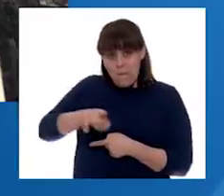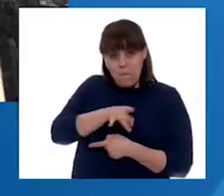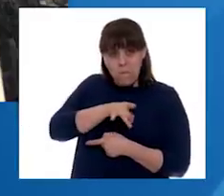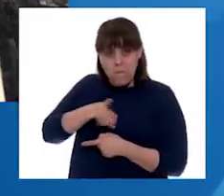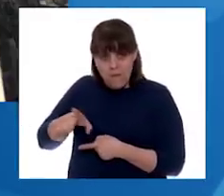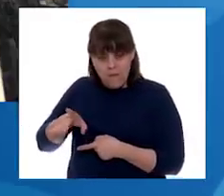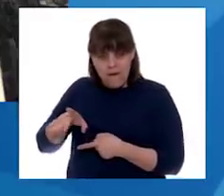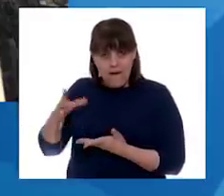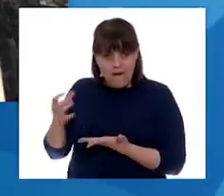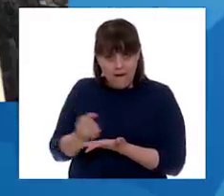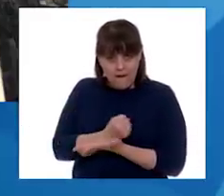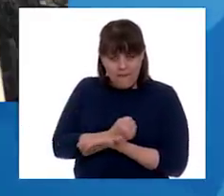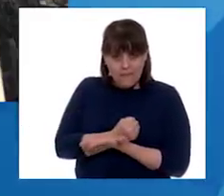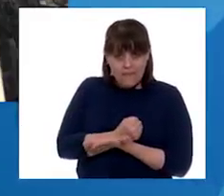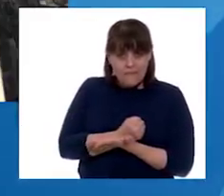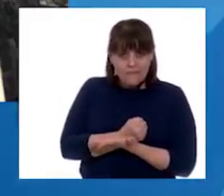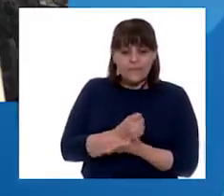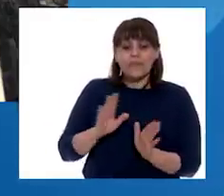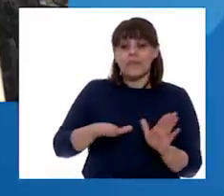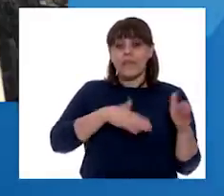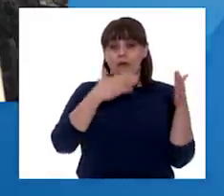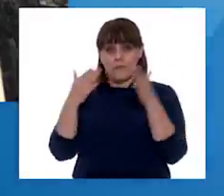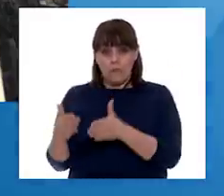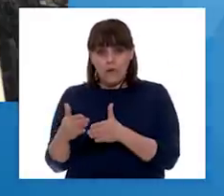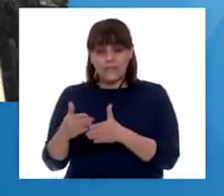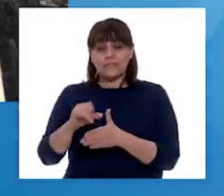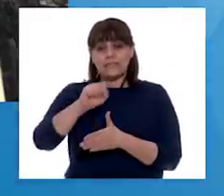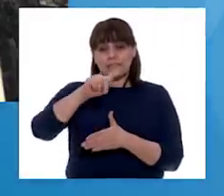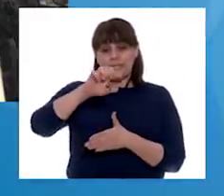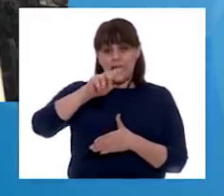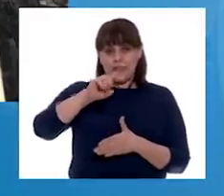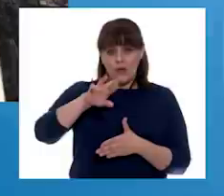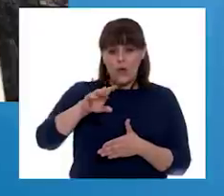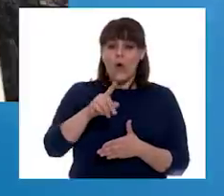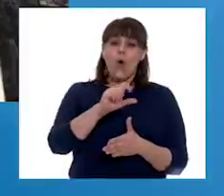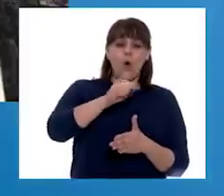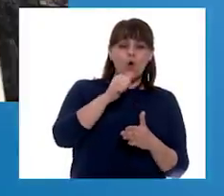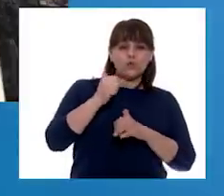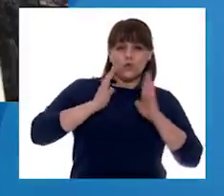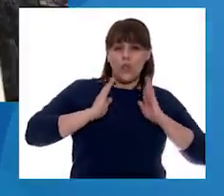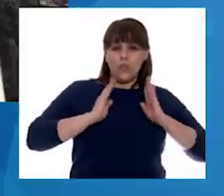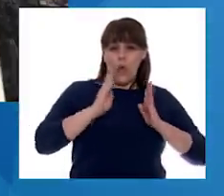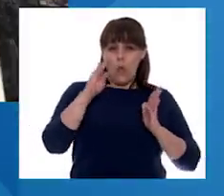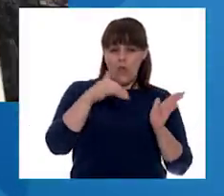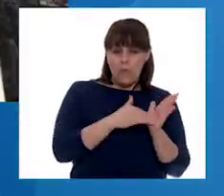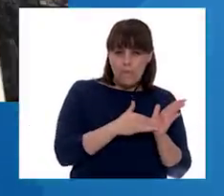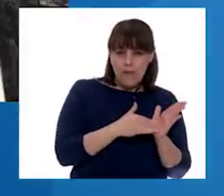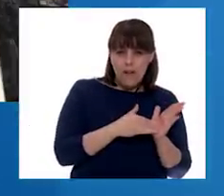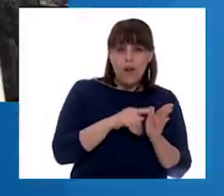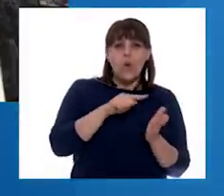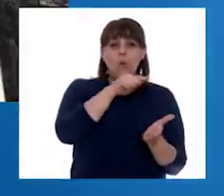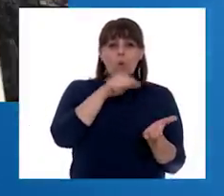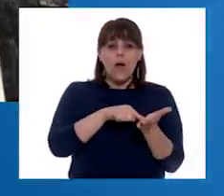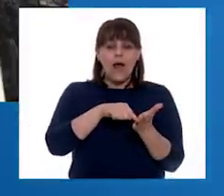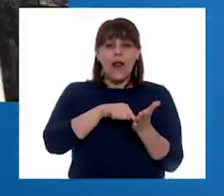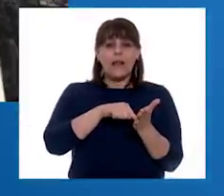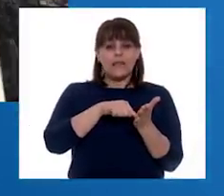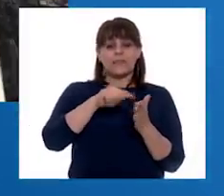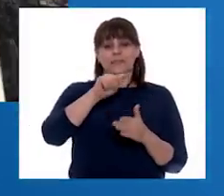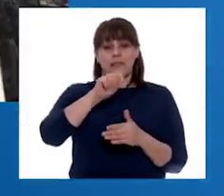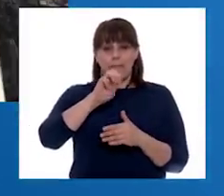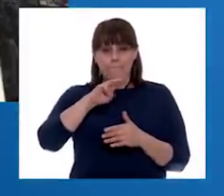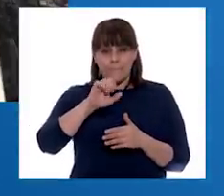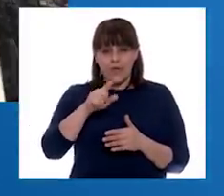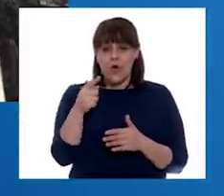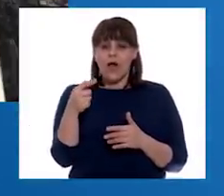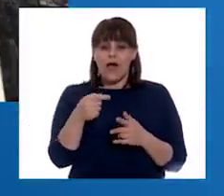otro intento, el general Isidro Barradas y sus 4,000 soldados serían vencidos en Tampico a manos de Santana y